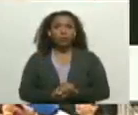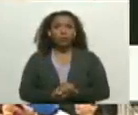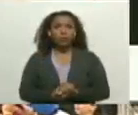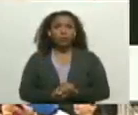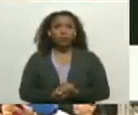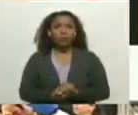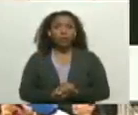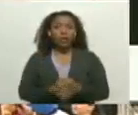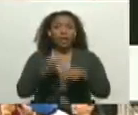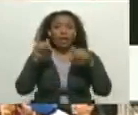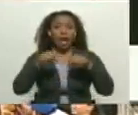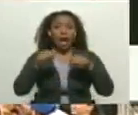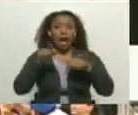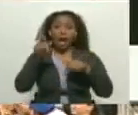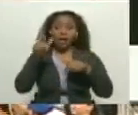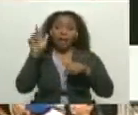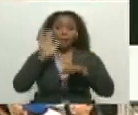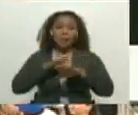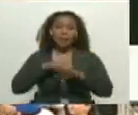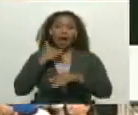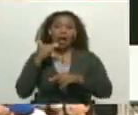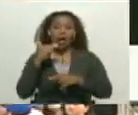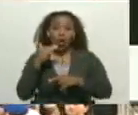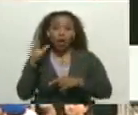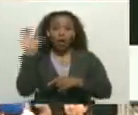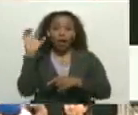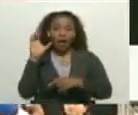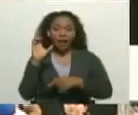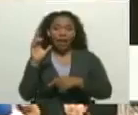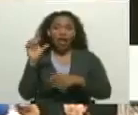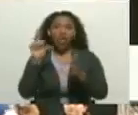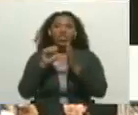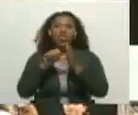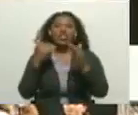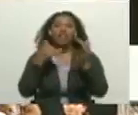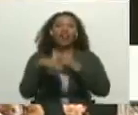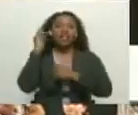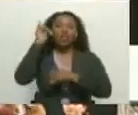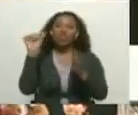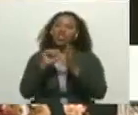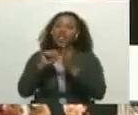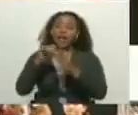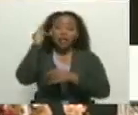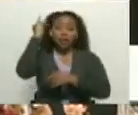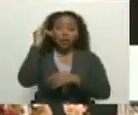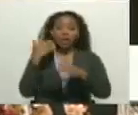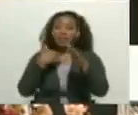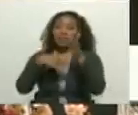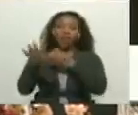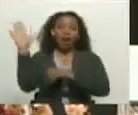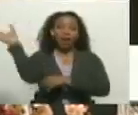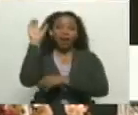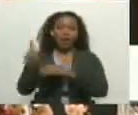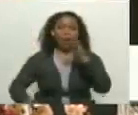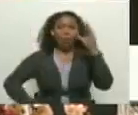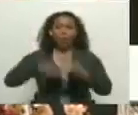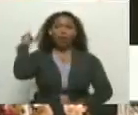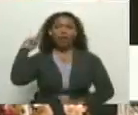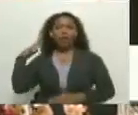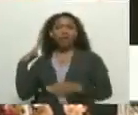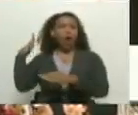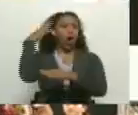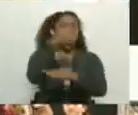Si aquí pasa algo allá en Caracas, ¿para dónde se va a ir Yaracuy? Ya uno ni pregunta, porque uno sabe que Yaracuy se va para Caracas de una vez